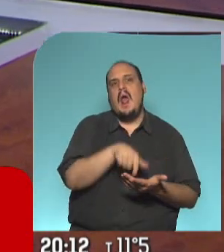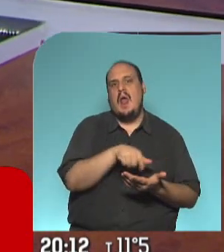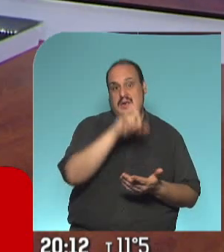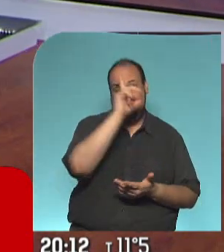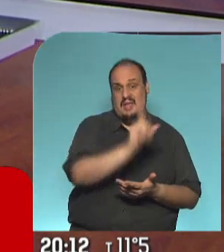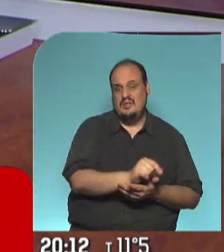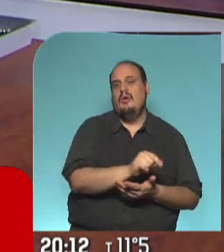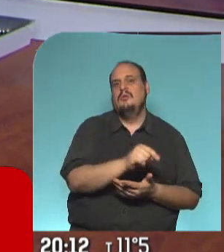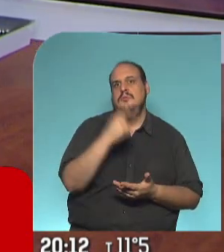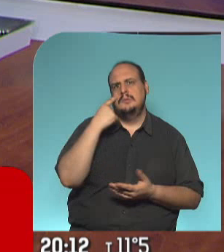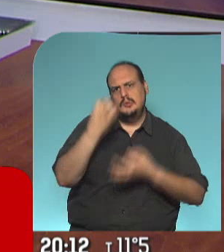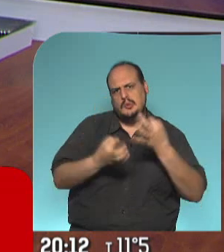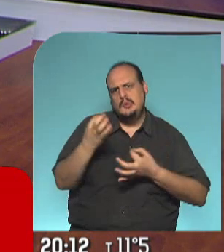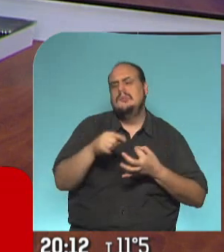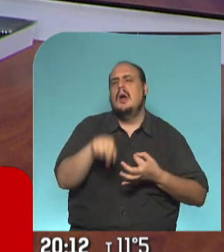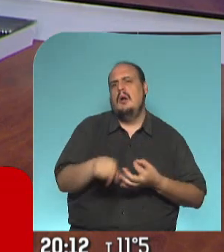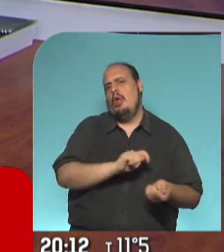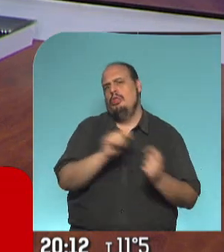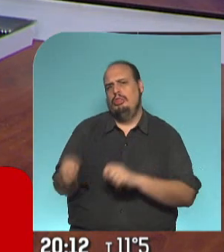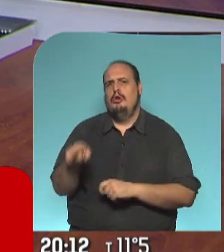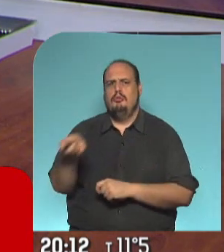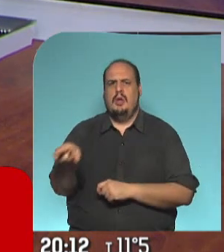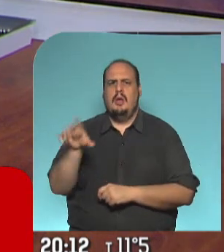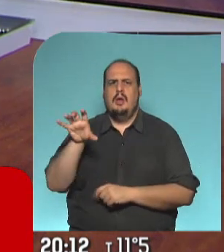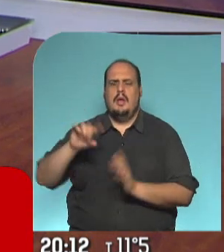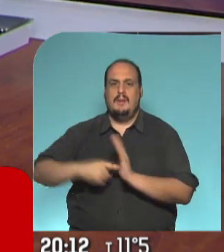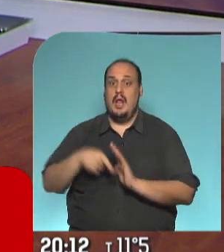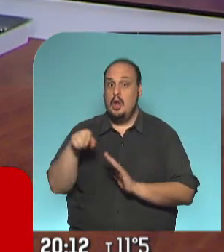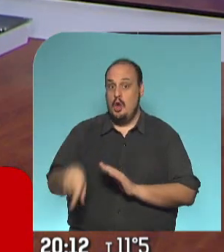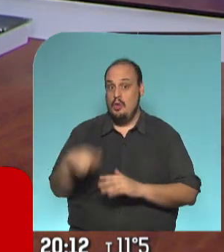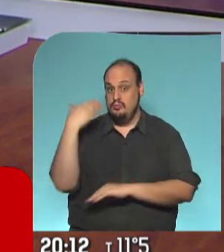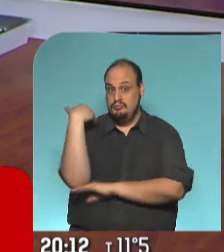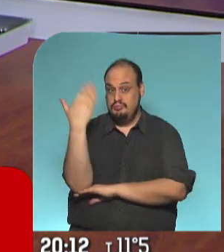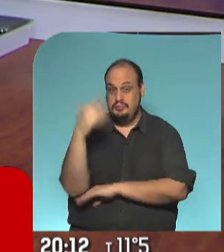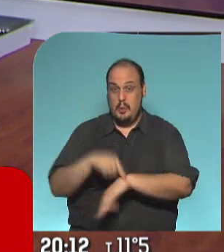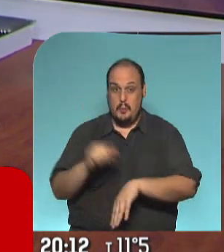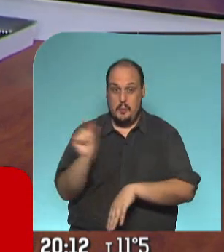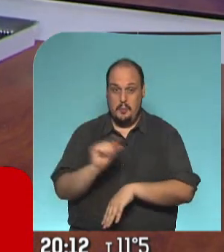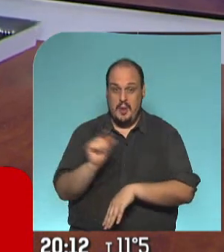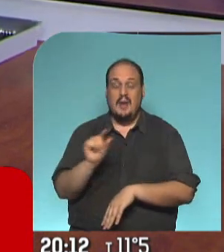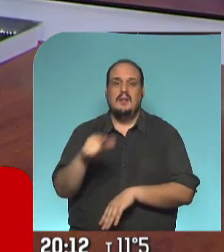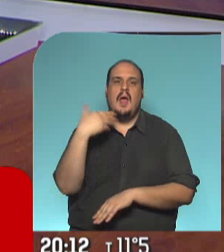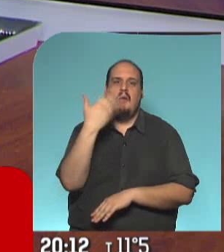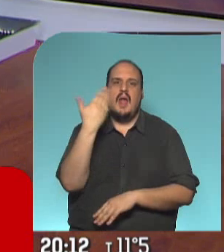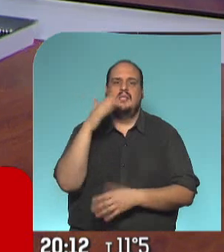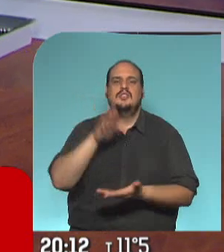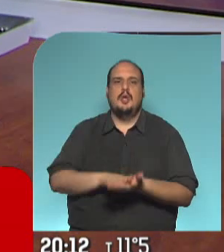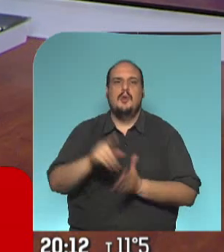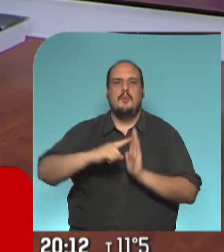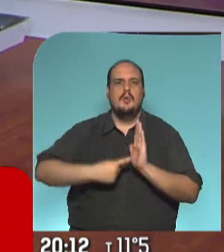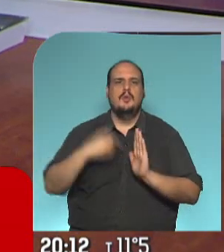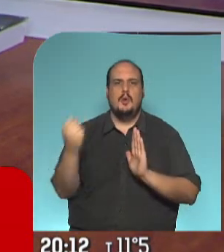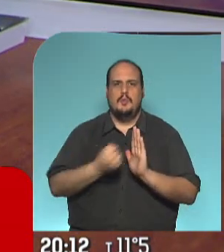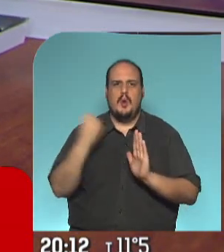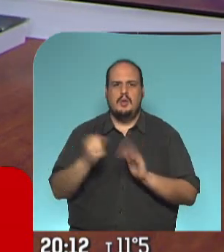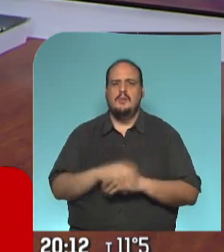Te iba a proponer, si querés, escuchar un fragmento más del presidente hoy para terminar de hablar del resto de los puntos importantes de esta